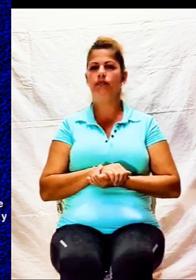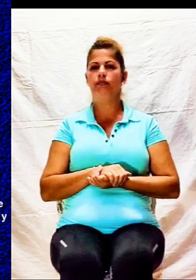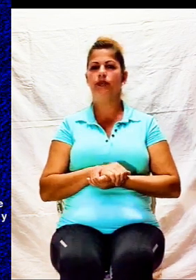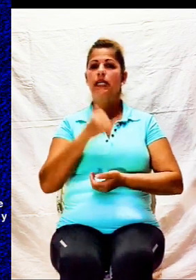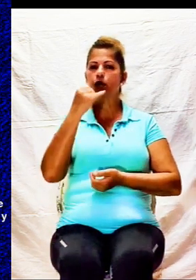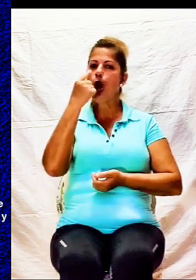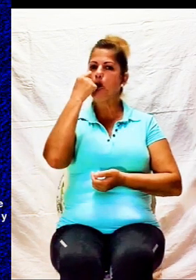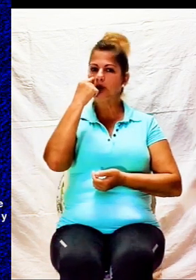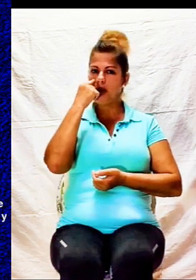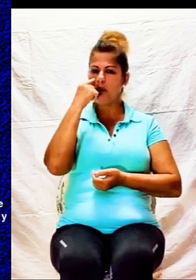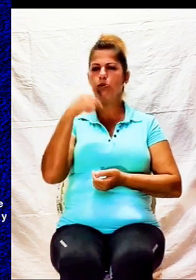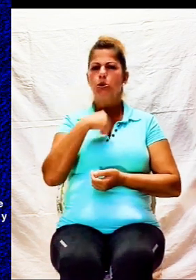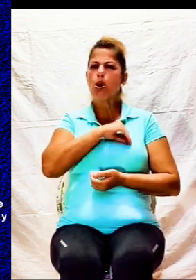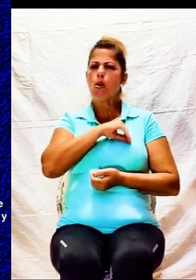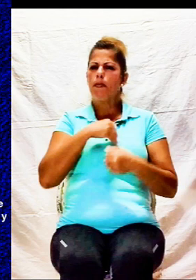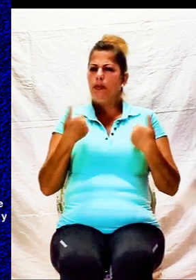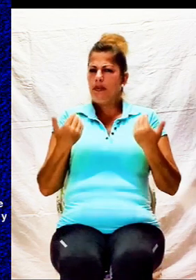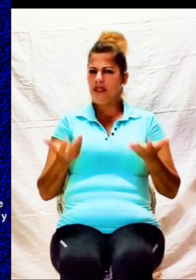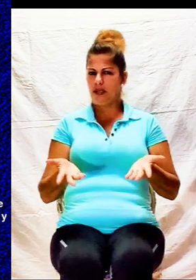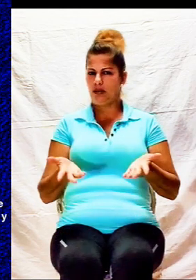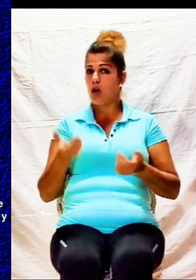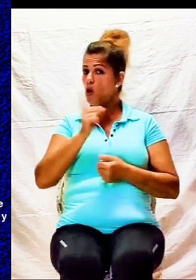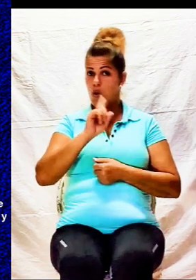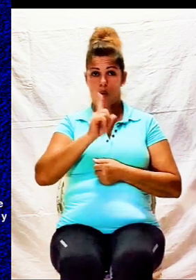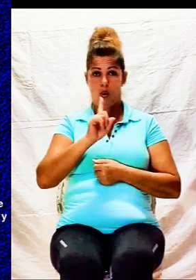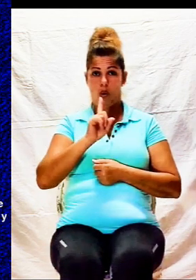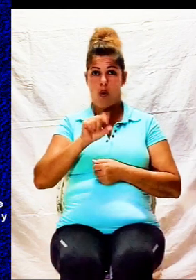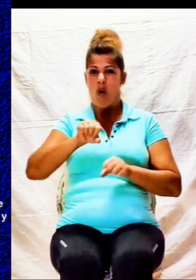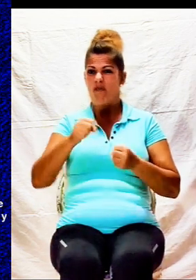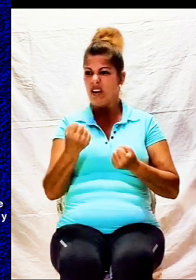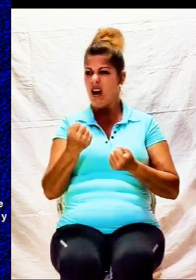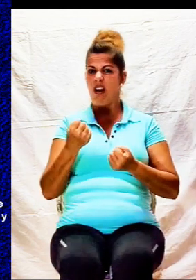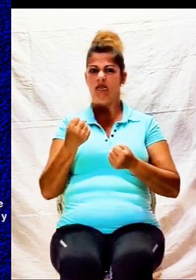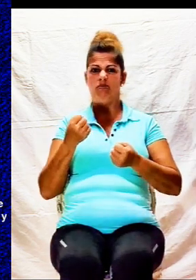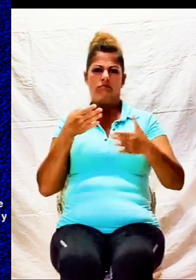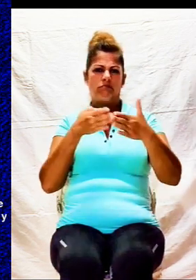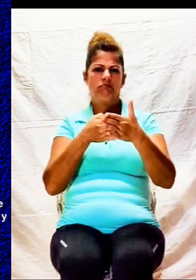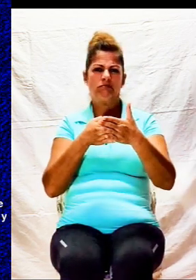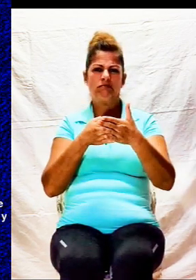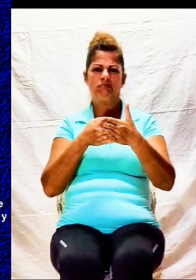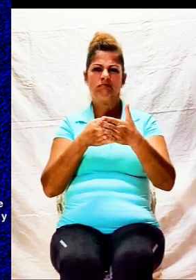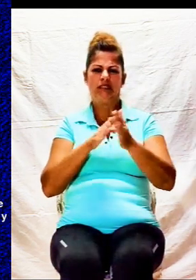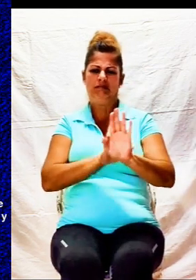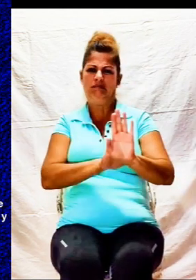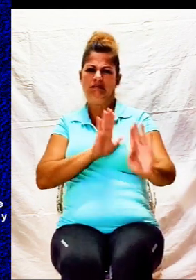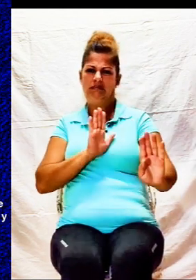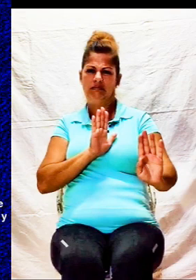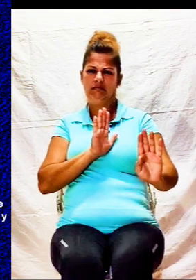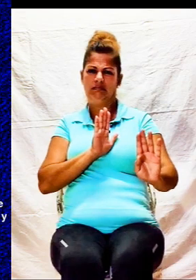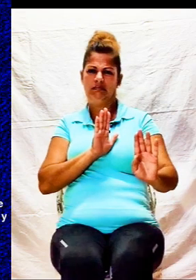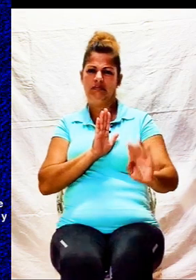surja. Y observo mis reacciones sin forzar, interferir,